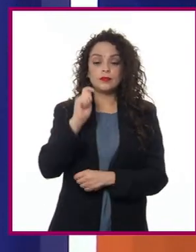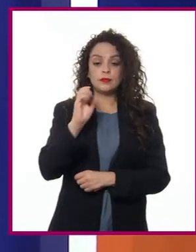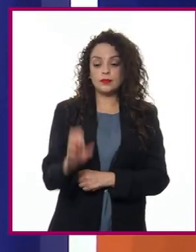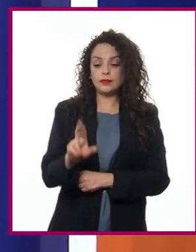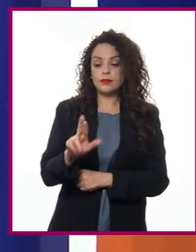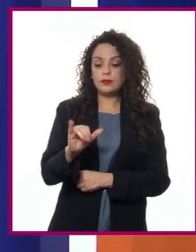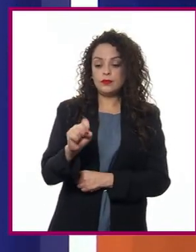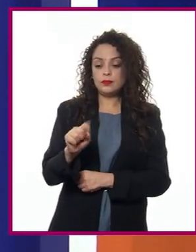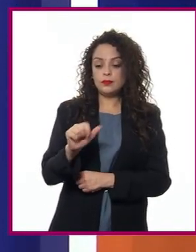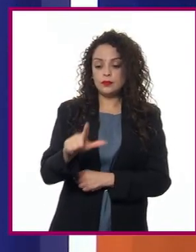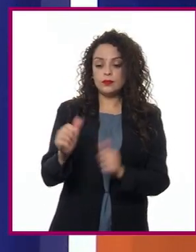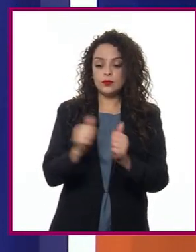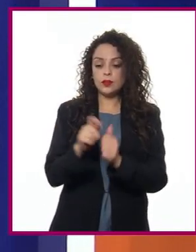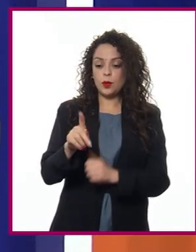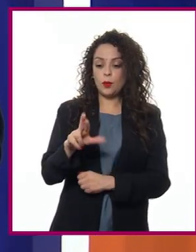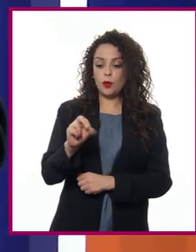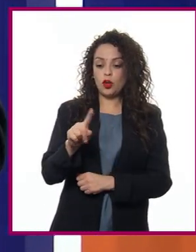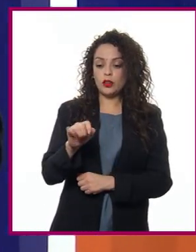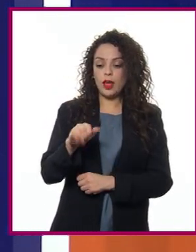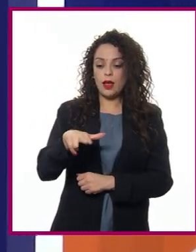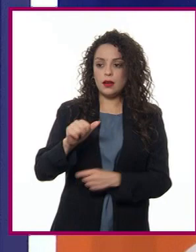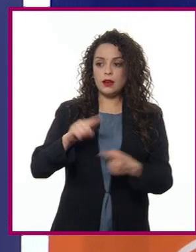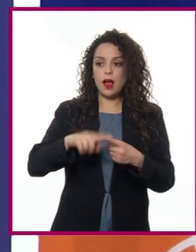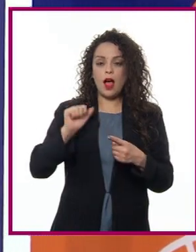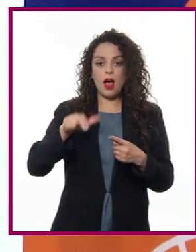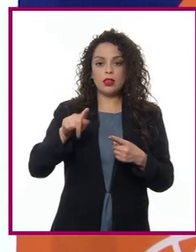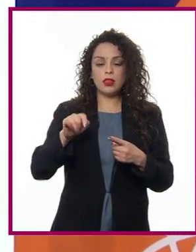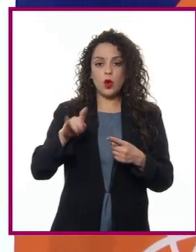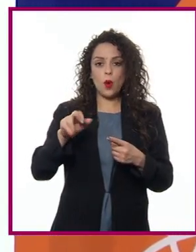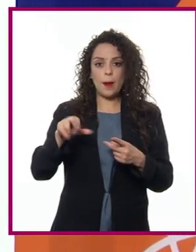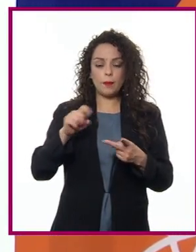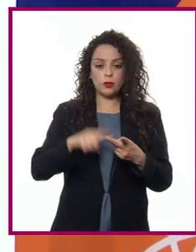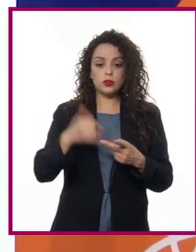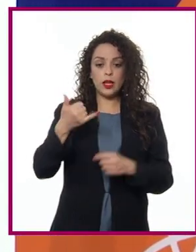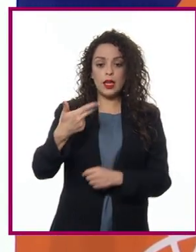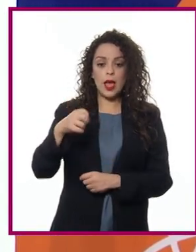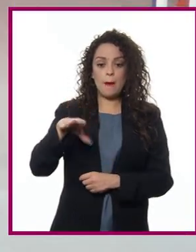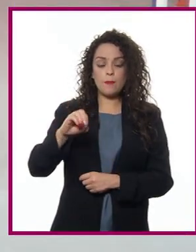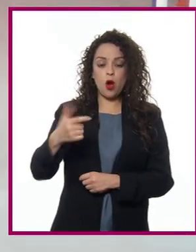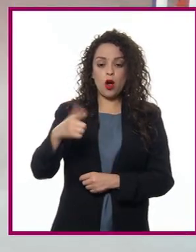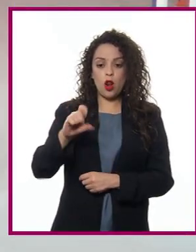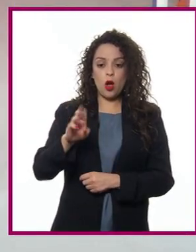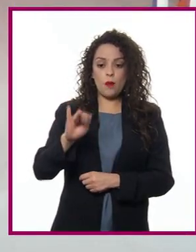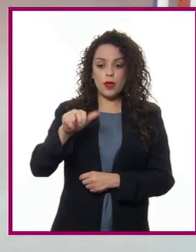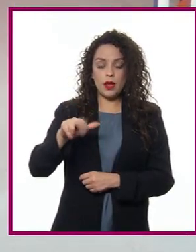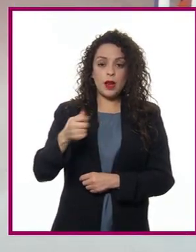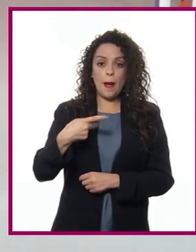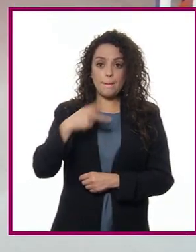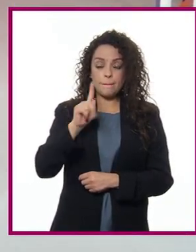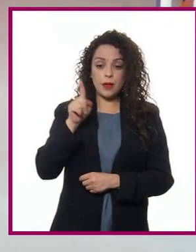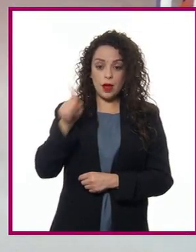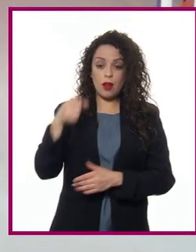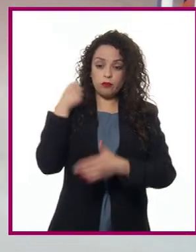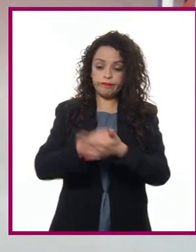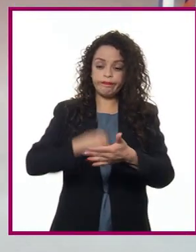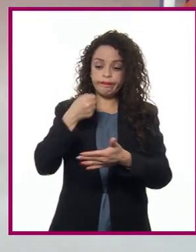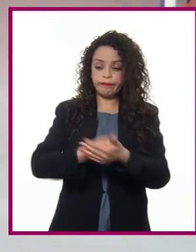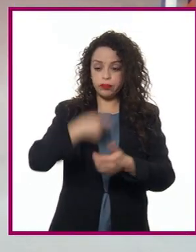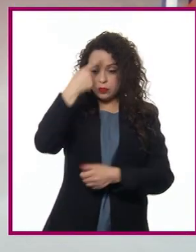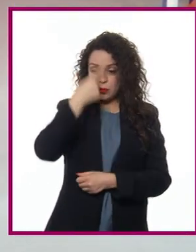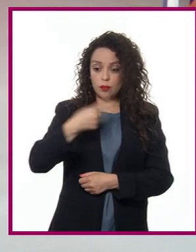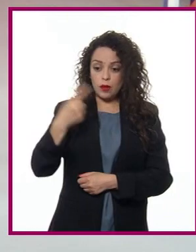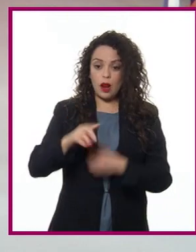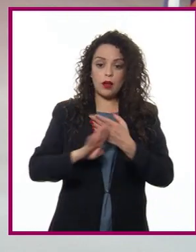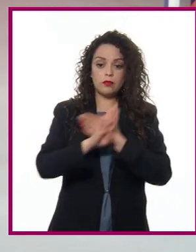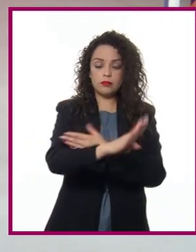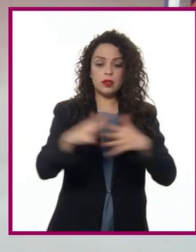de las proteínas y de los anticuerpos, así como la de la hemoglobina. Por otro lado, luchó para que no hubiera guerras